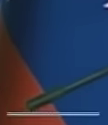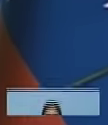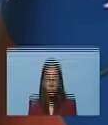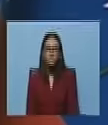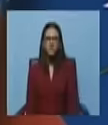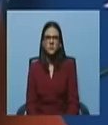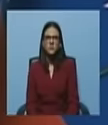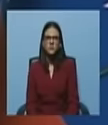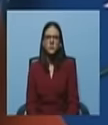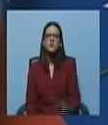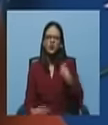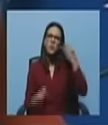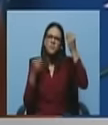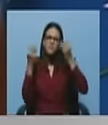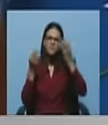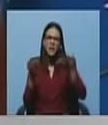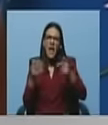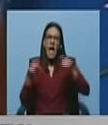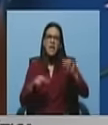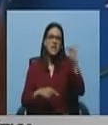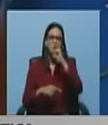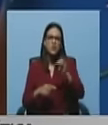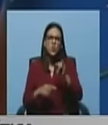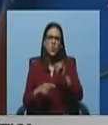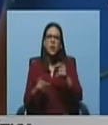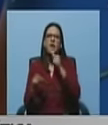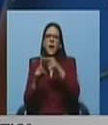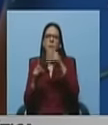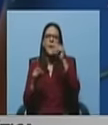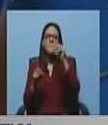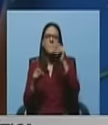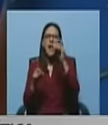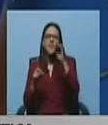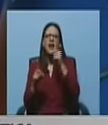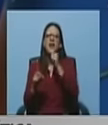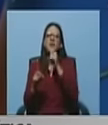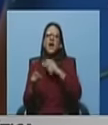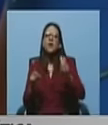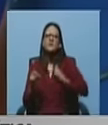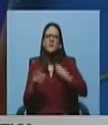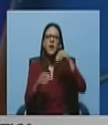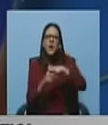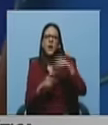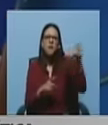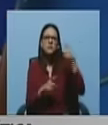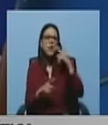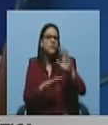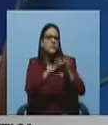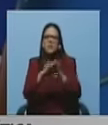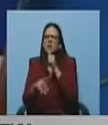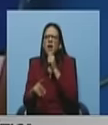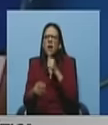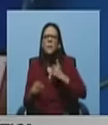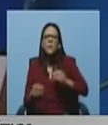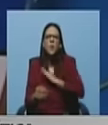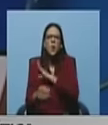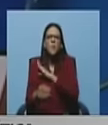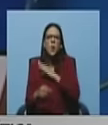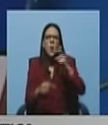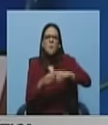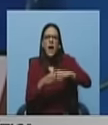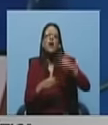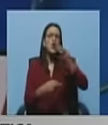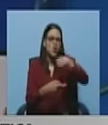Creo que aquí del Zulia es Madeleine, ¿verdad? Madeleine, ¿quién más es del Zulia, de Maracaibo? ¿Alguien más es de Maracaibo? Saben